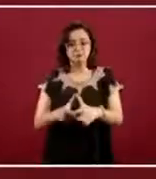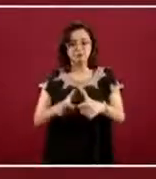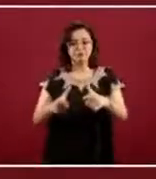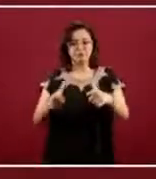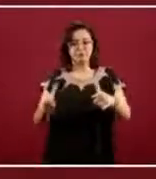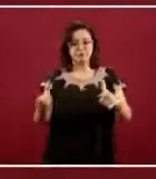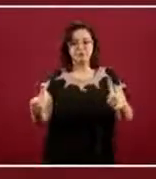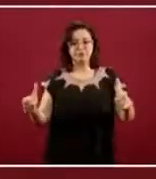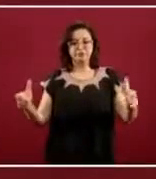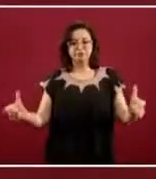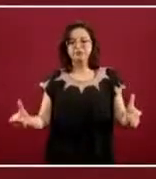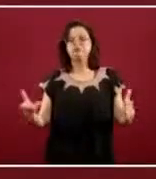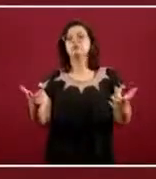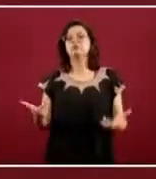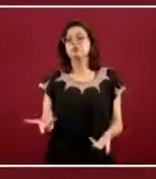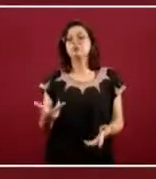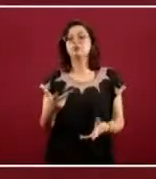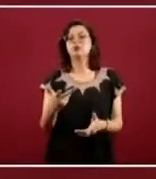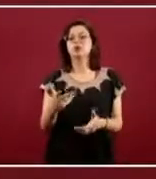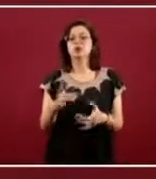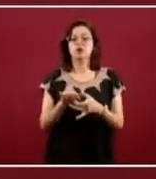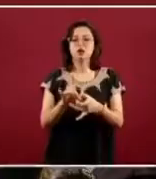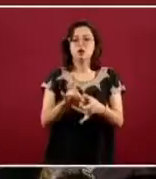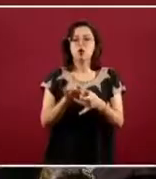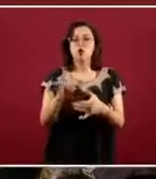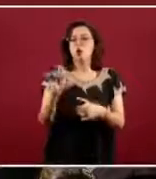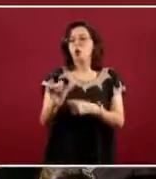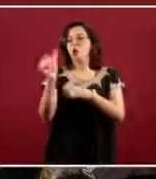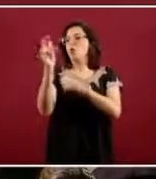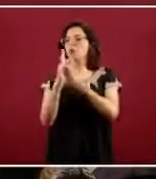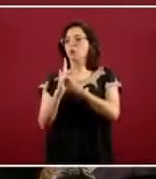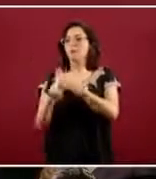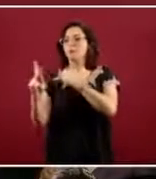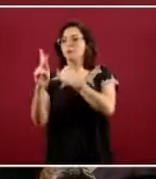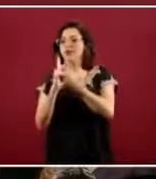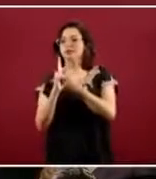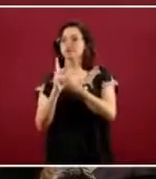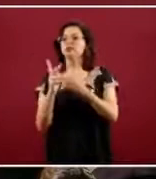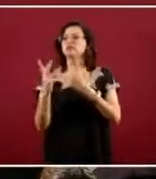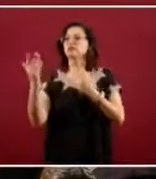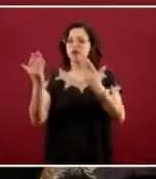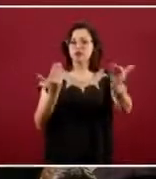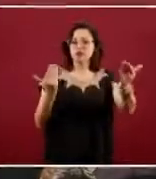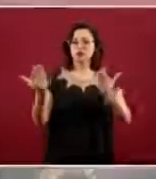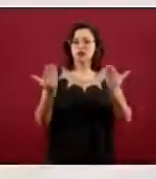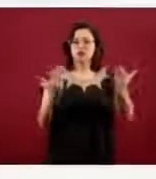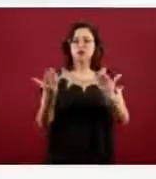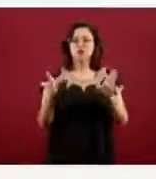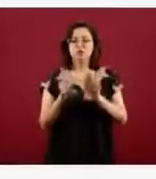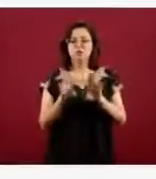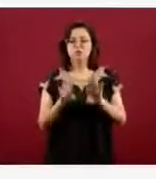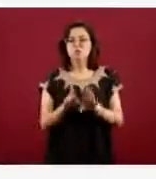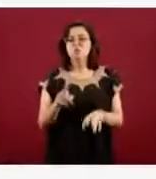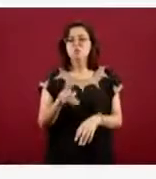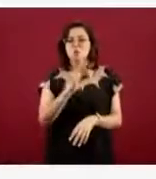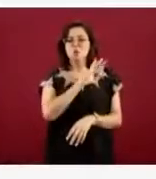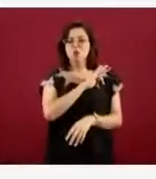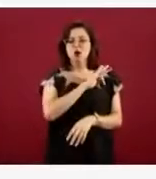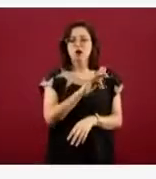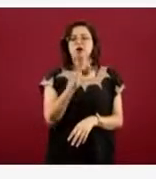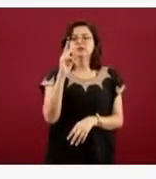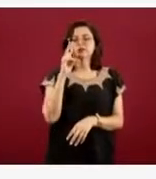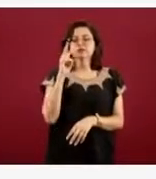y un poco cuál es la relación que guarda con otros países que ya pasaron por esta fase. Y bueno, podemos ver ahí